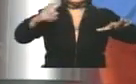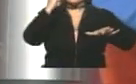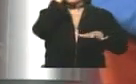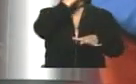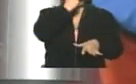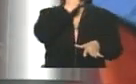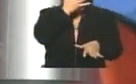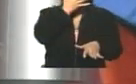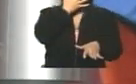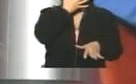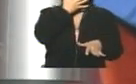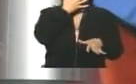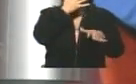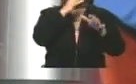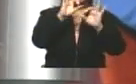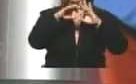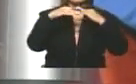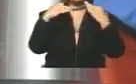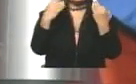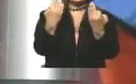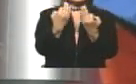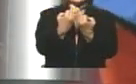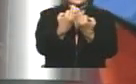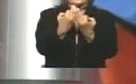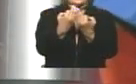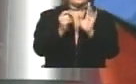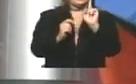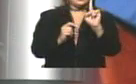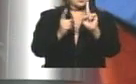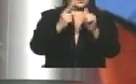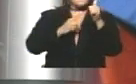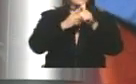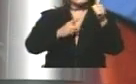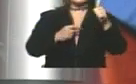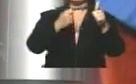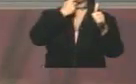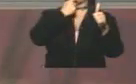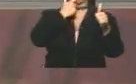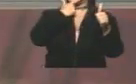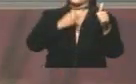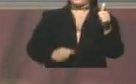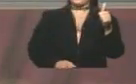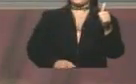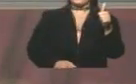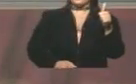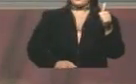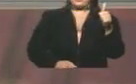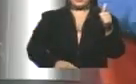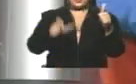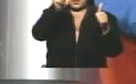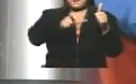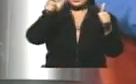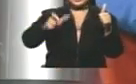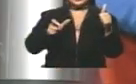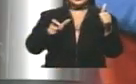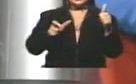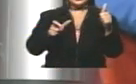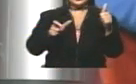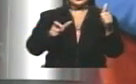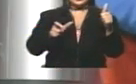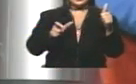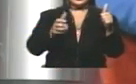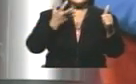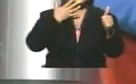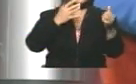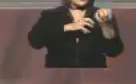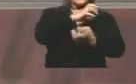hermosura familiar. Hermosura familiar, ¿no? Qué bonito término, Ale. Sí, porque es que nuestros sociólogos y sociólogas determinan es el